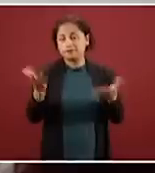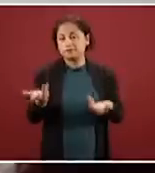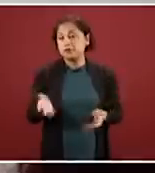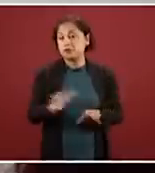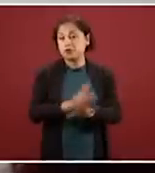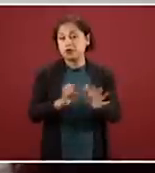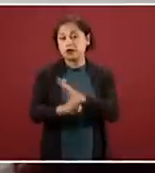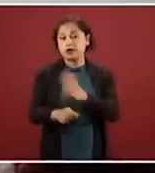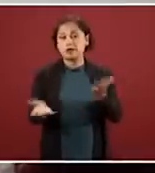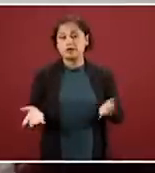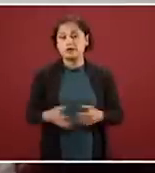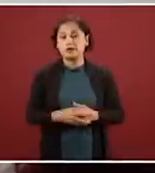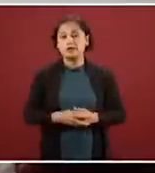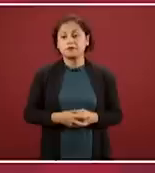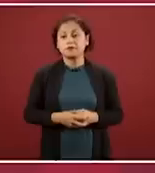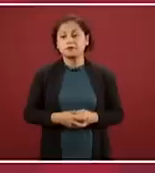casos,